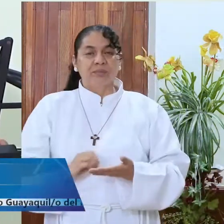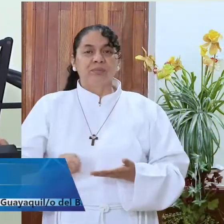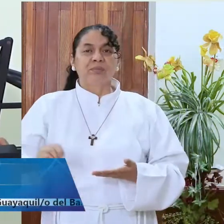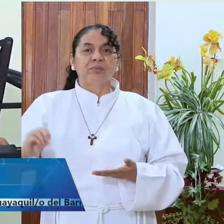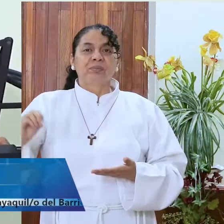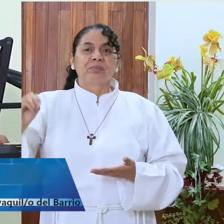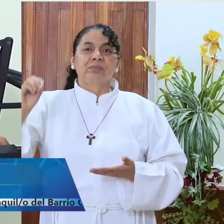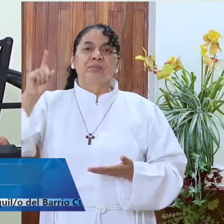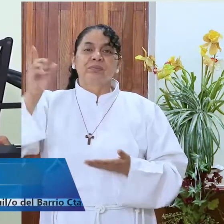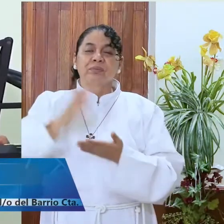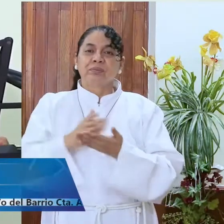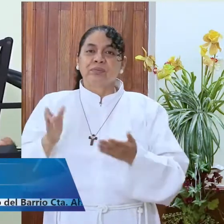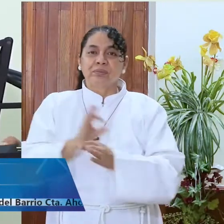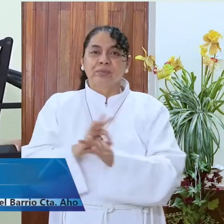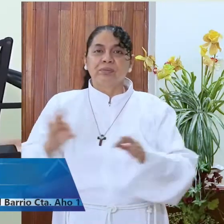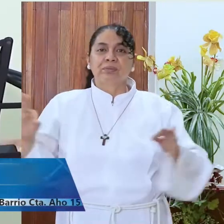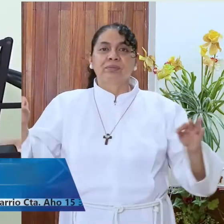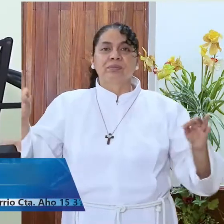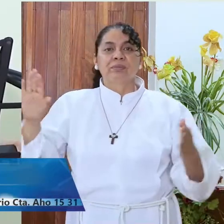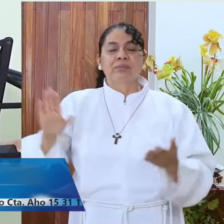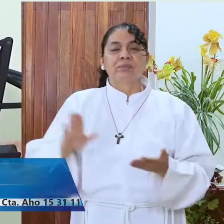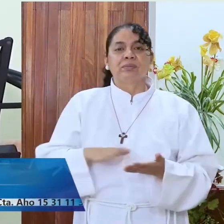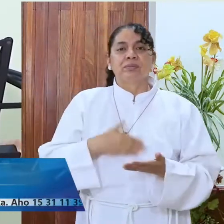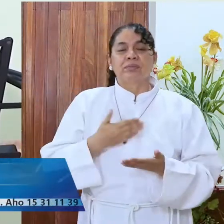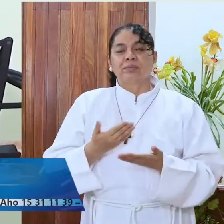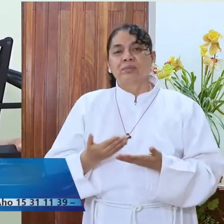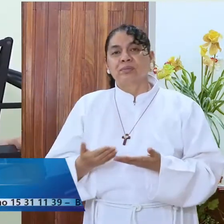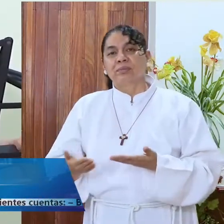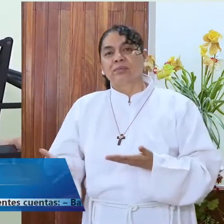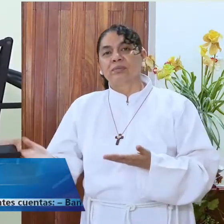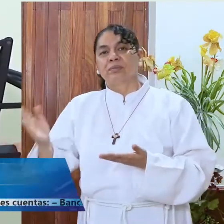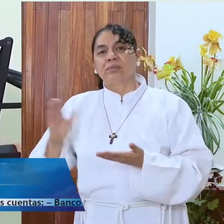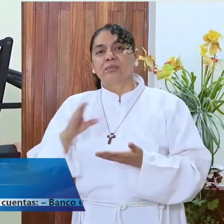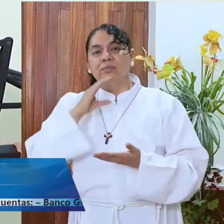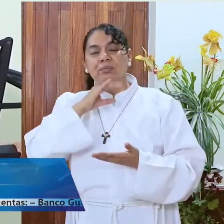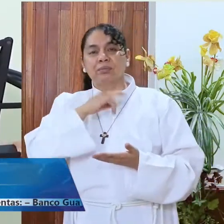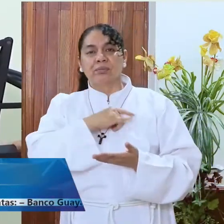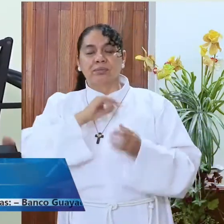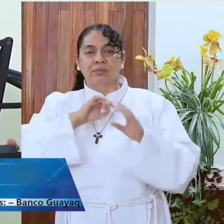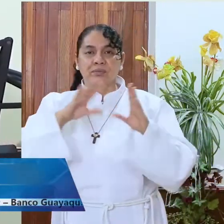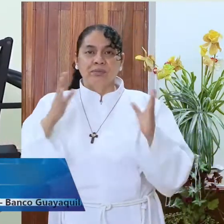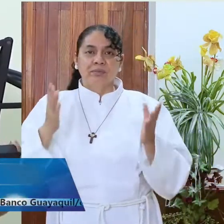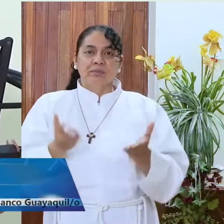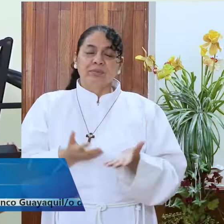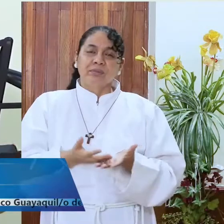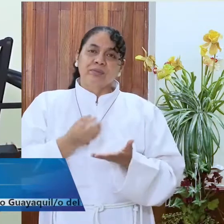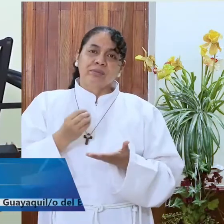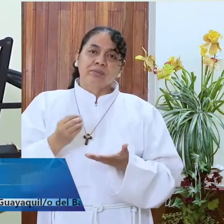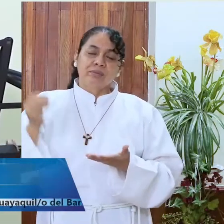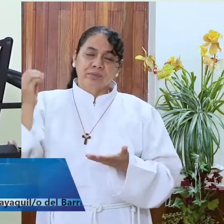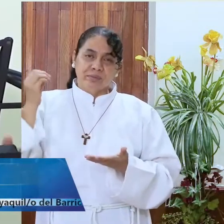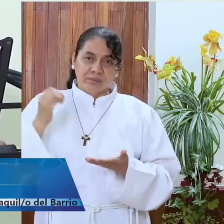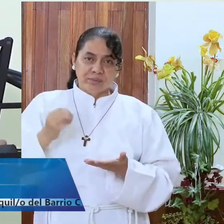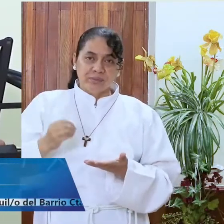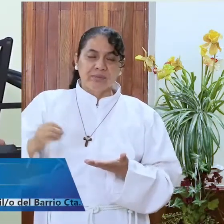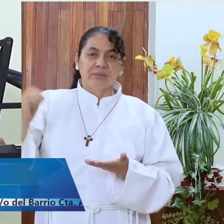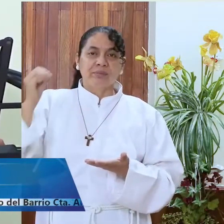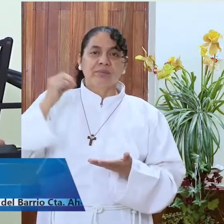de dios no el pecado del mundo